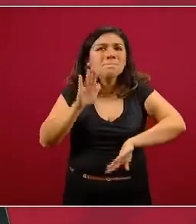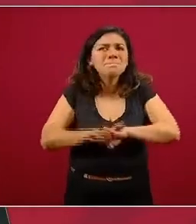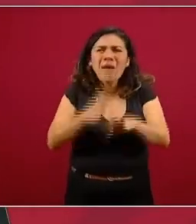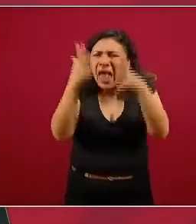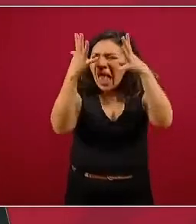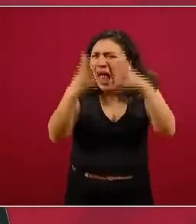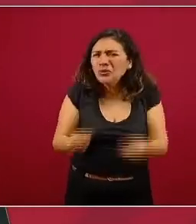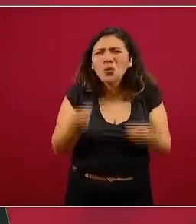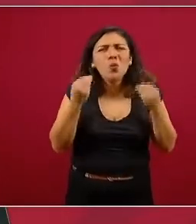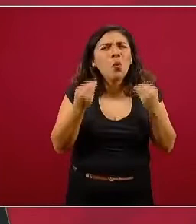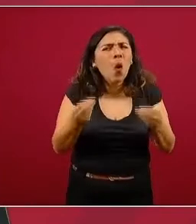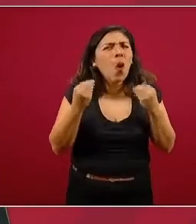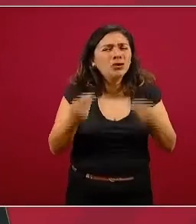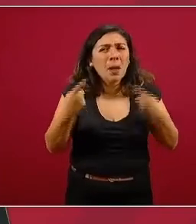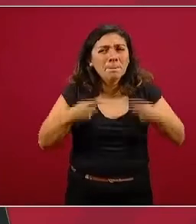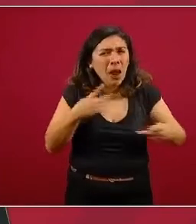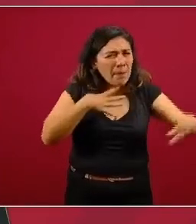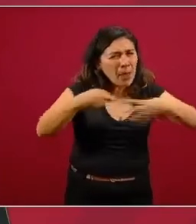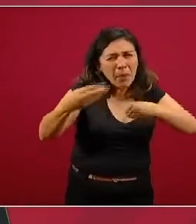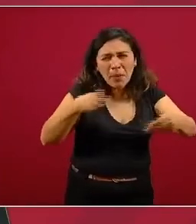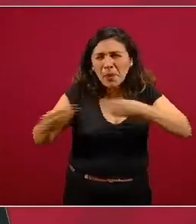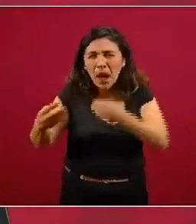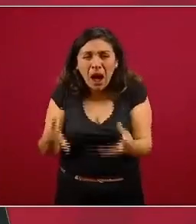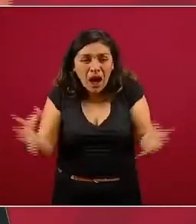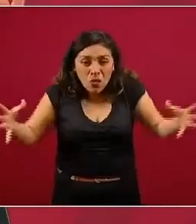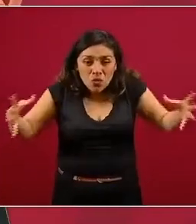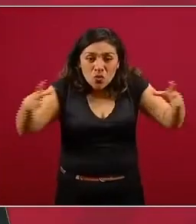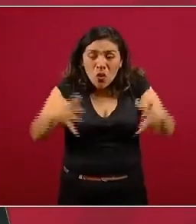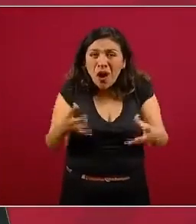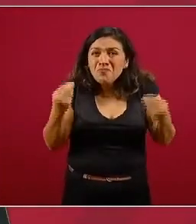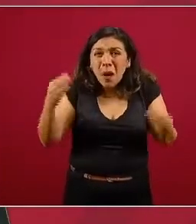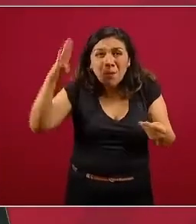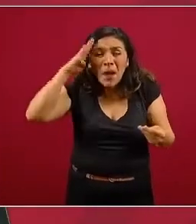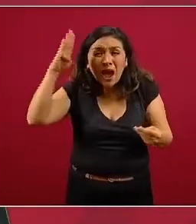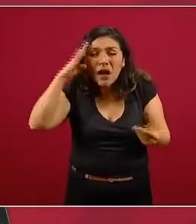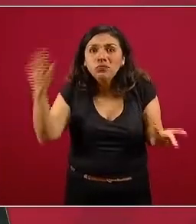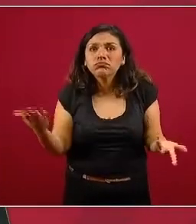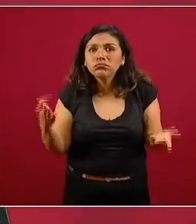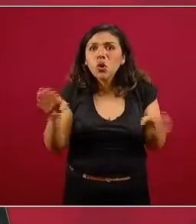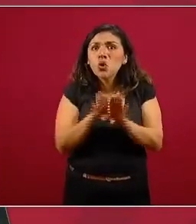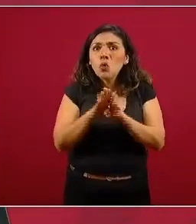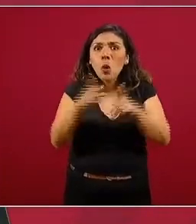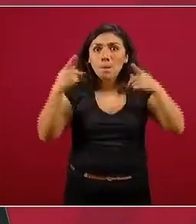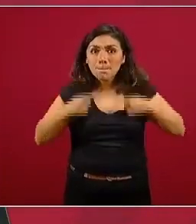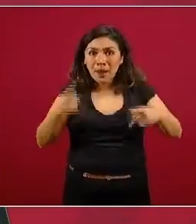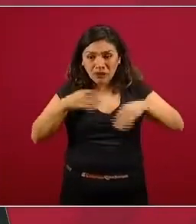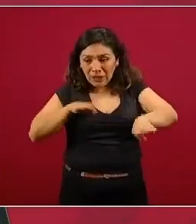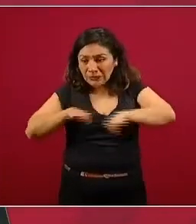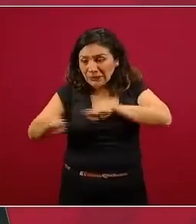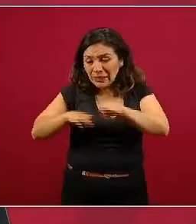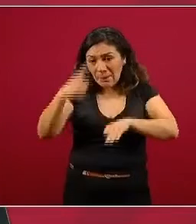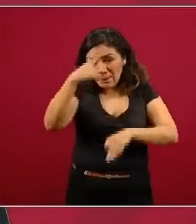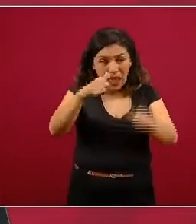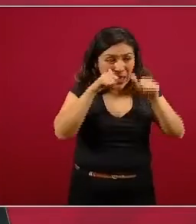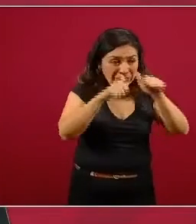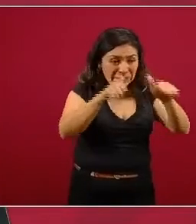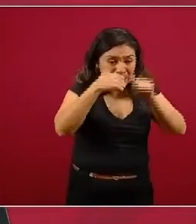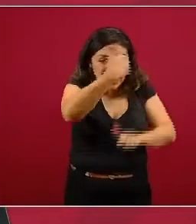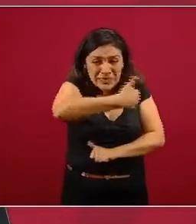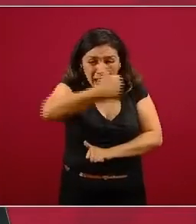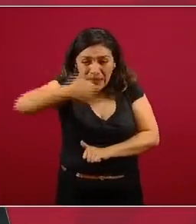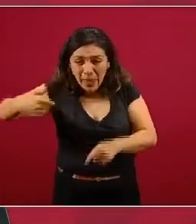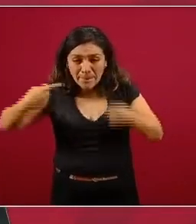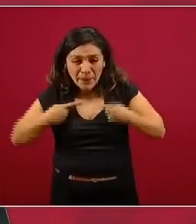cantidad de contagios, la disponibilidad de personal para atender cada una de